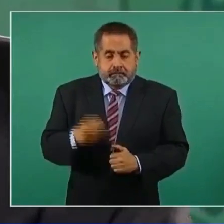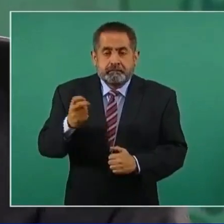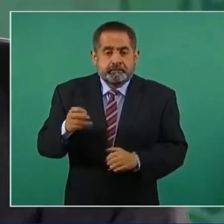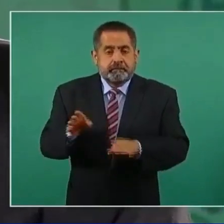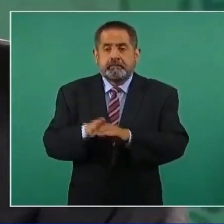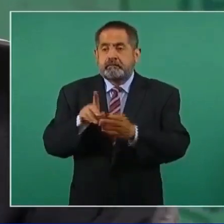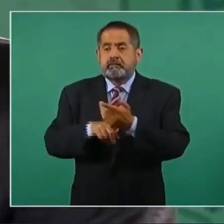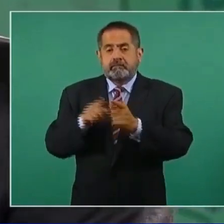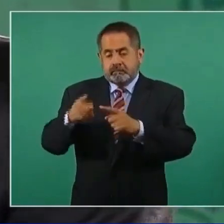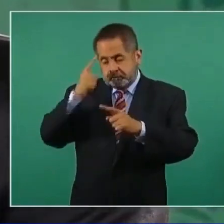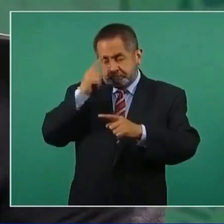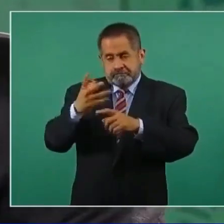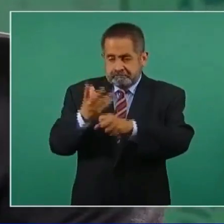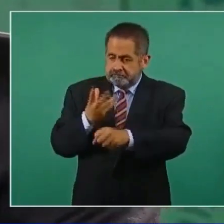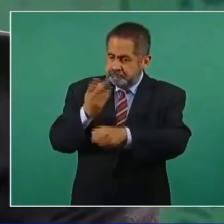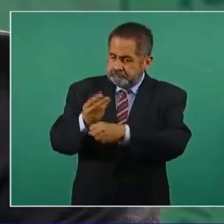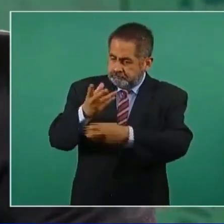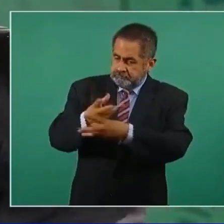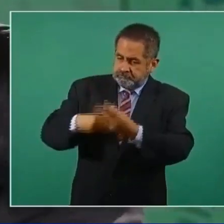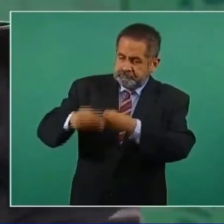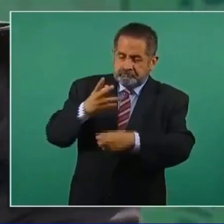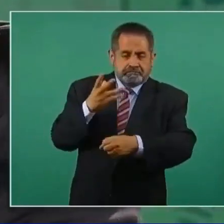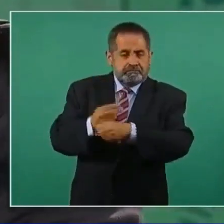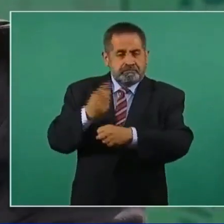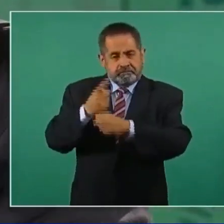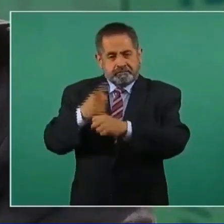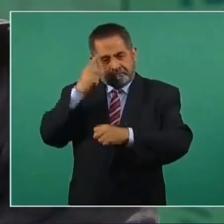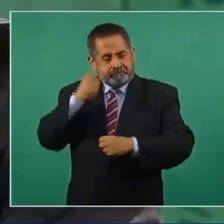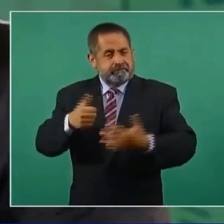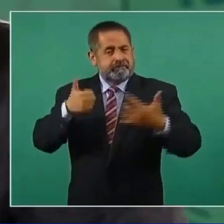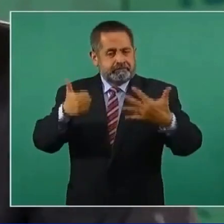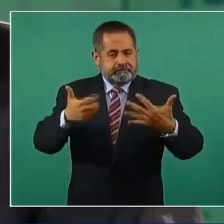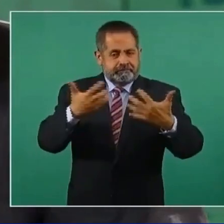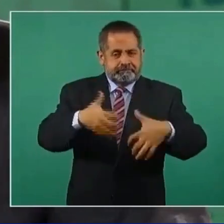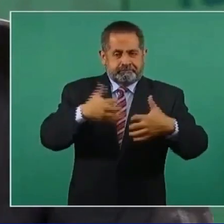en la rehabilitación de las 6 refinerías.